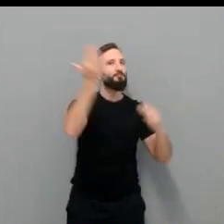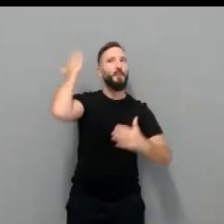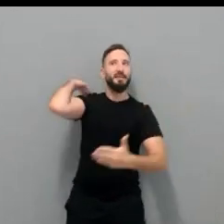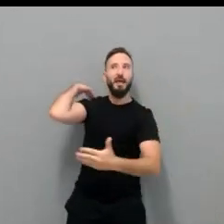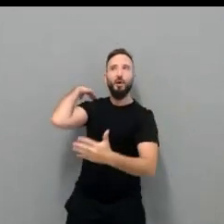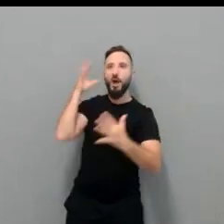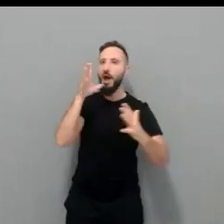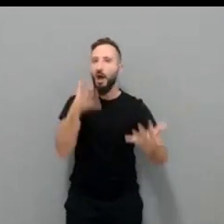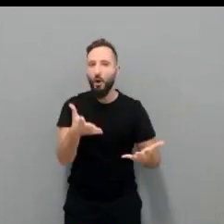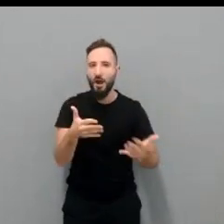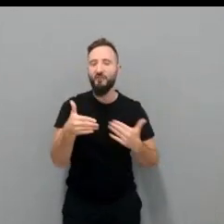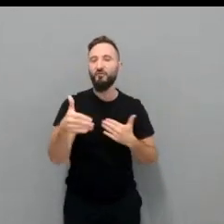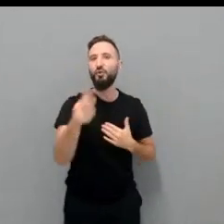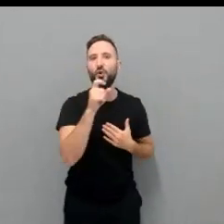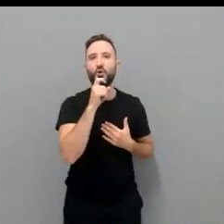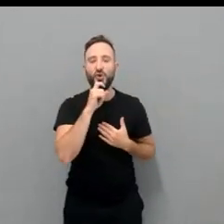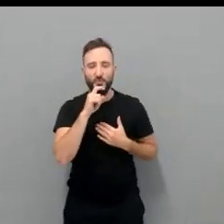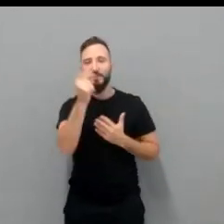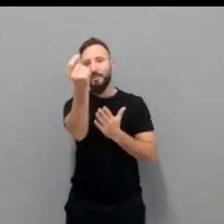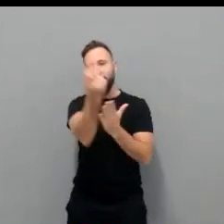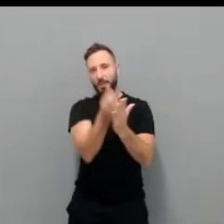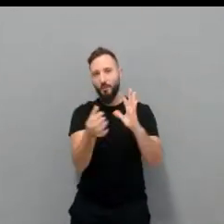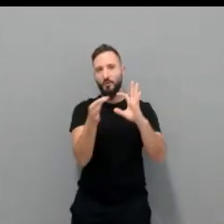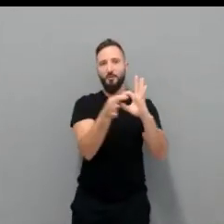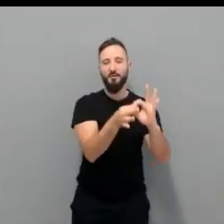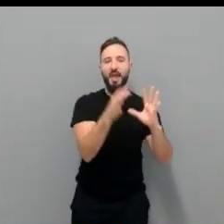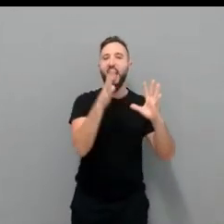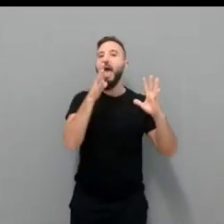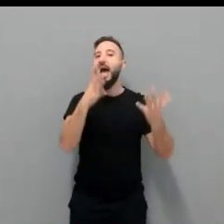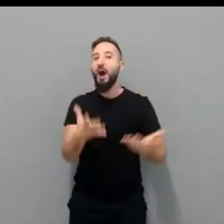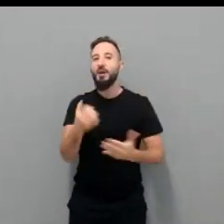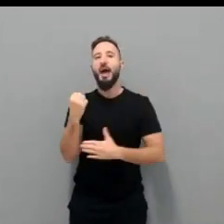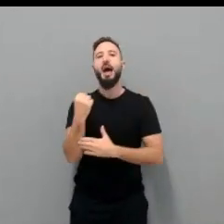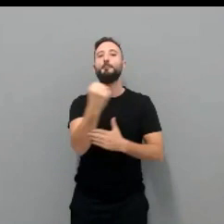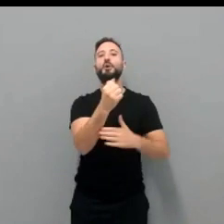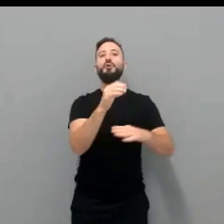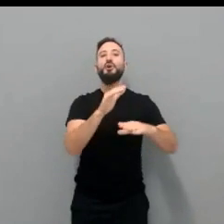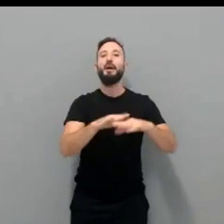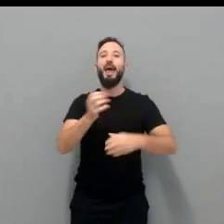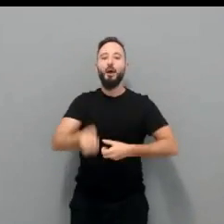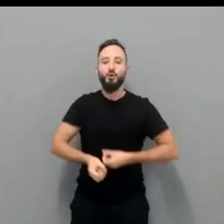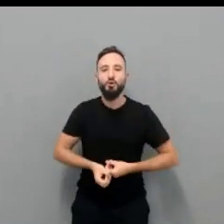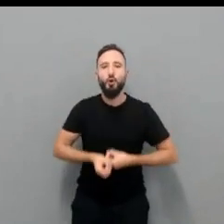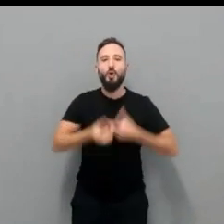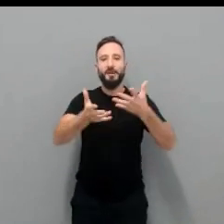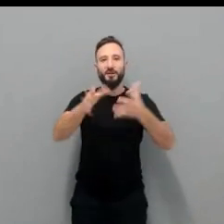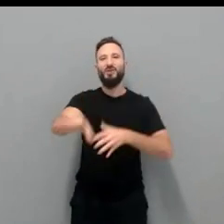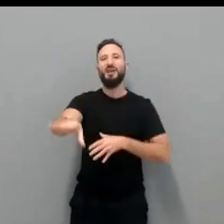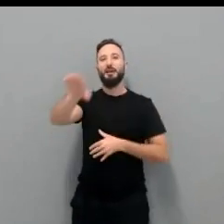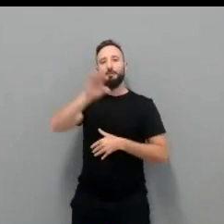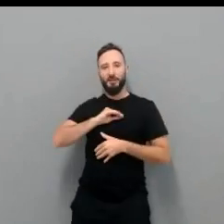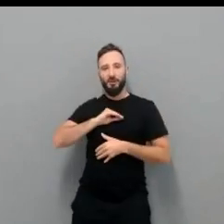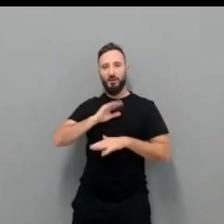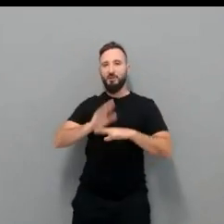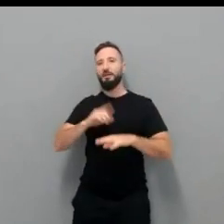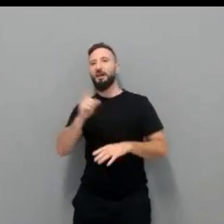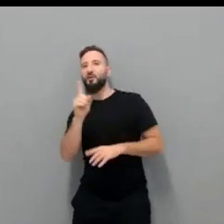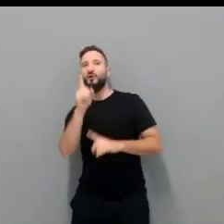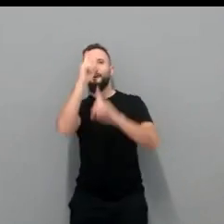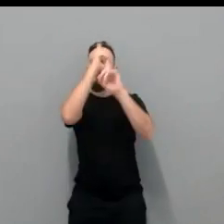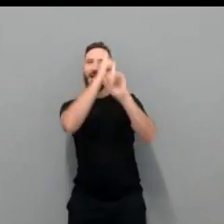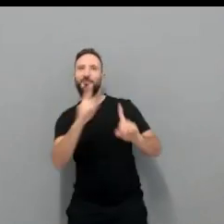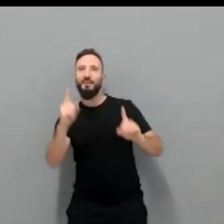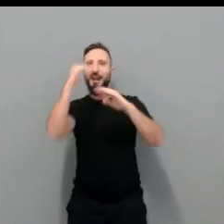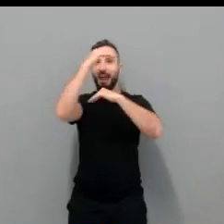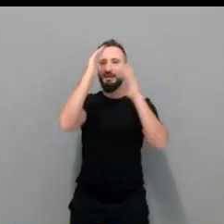usando? Que es como un apoyo a la comprensión o a la expresión y no para camuflar, ¿no? La atención